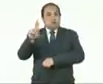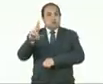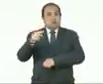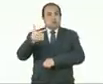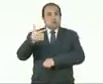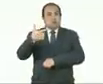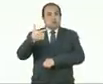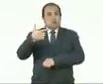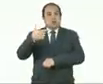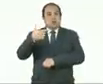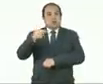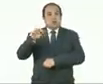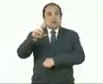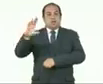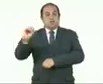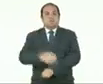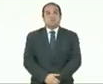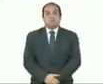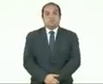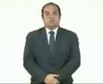Chiprés.